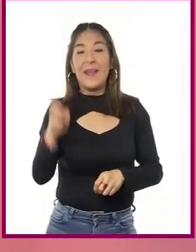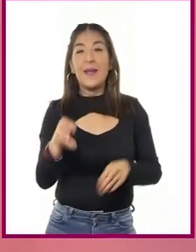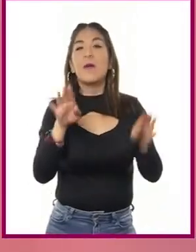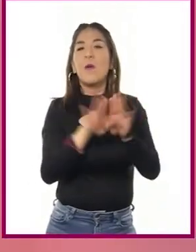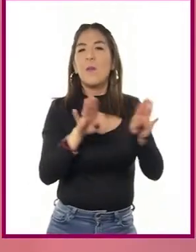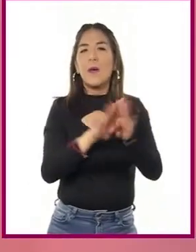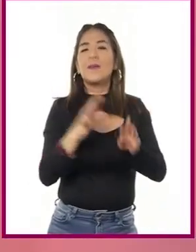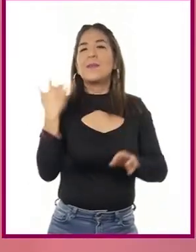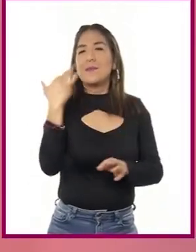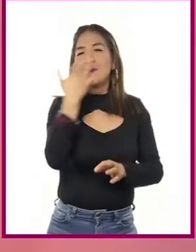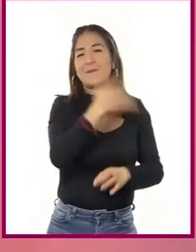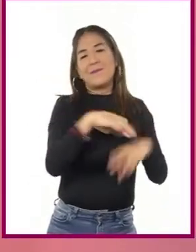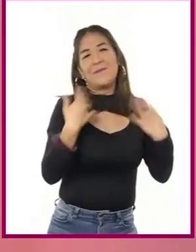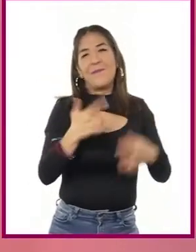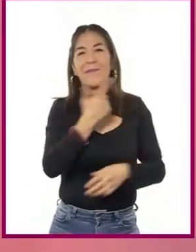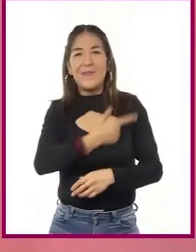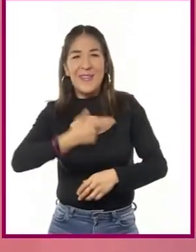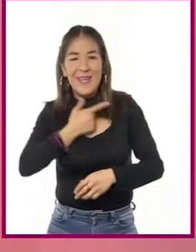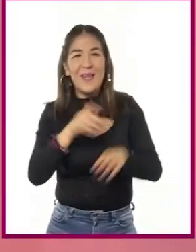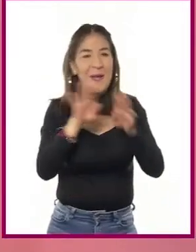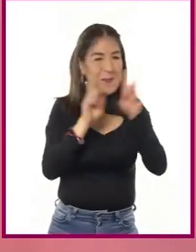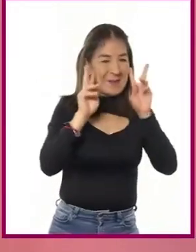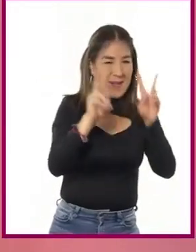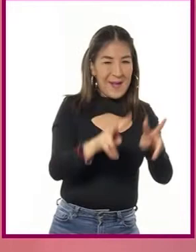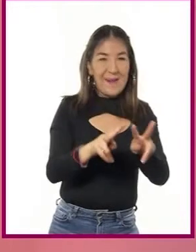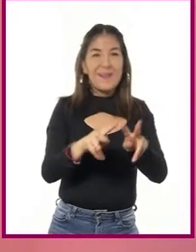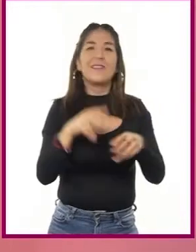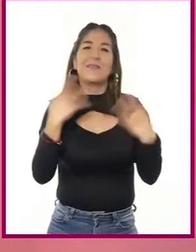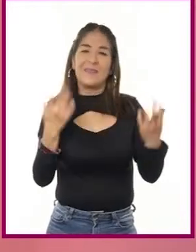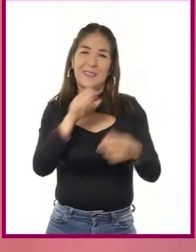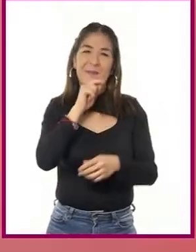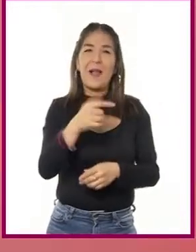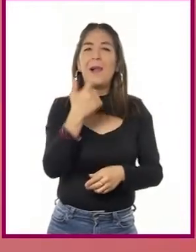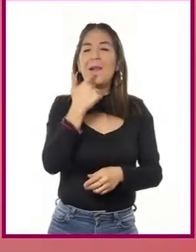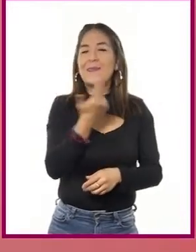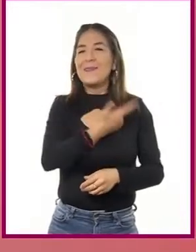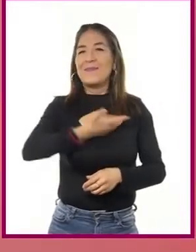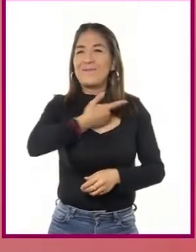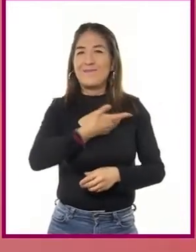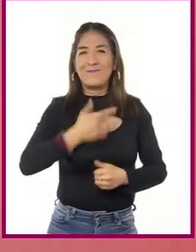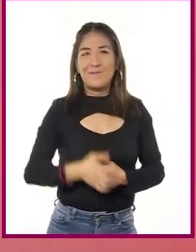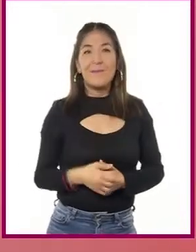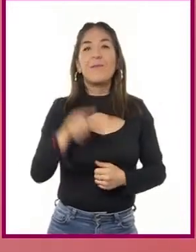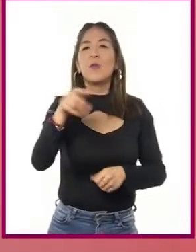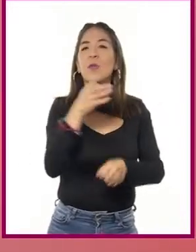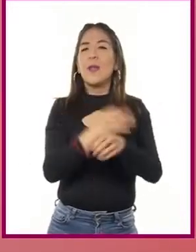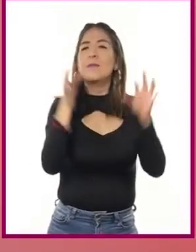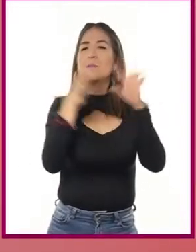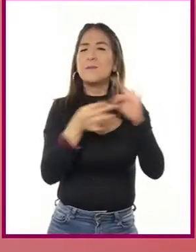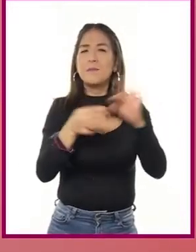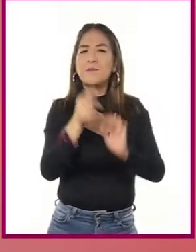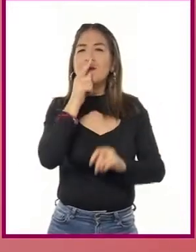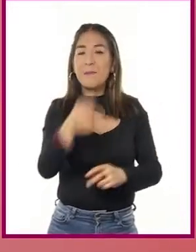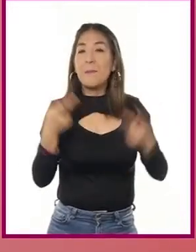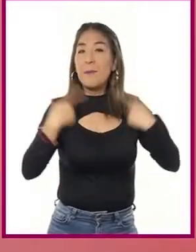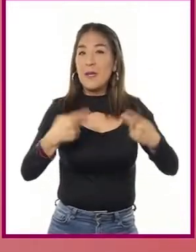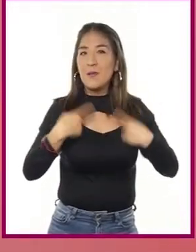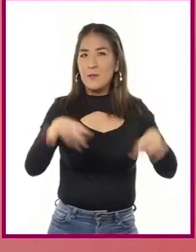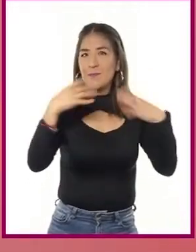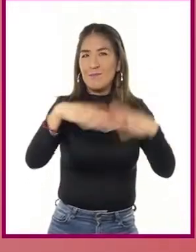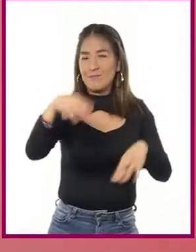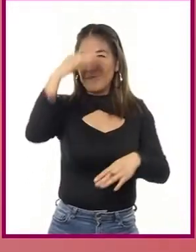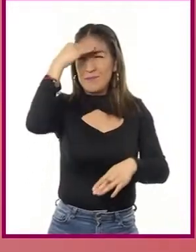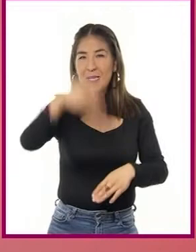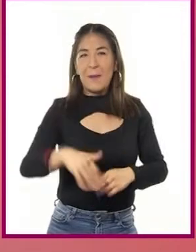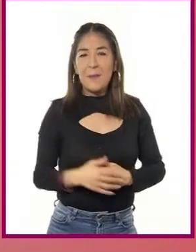es muy sugerente, atractiva a la vista y agradable al paladar. Y como decimos los expertos en la cocina,